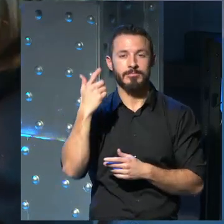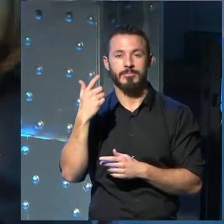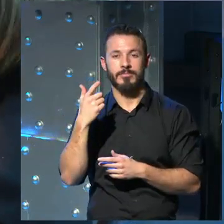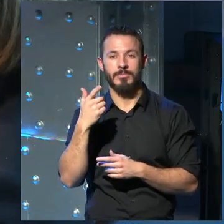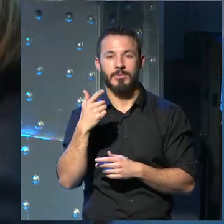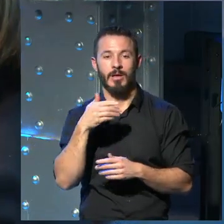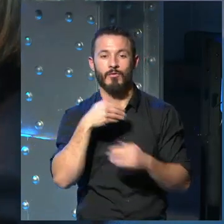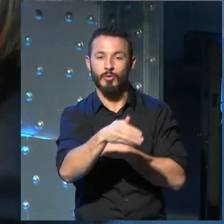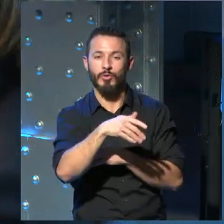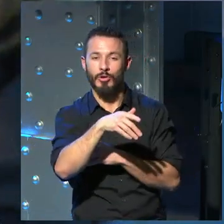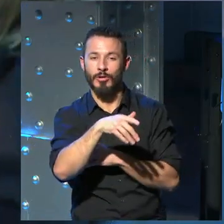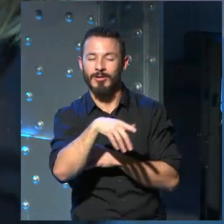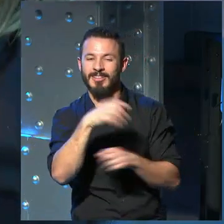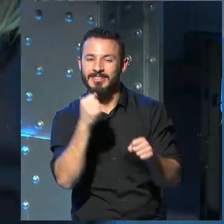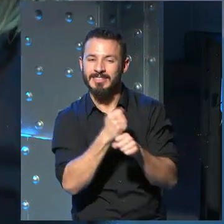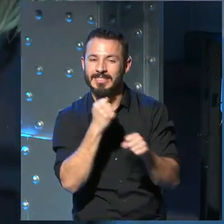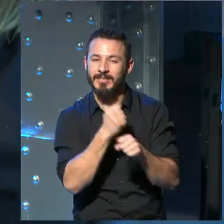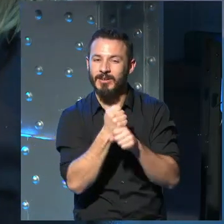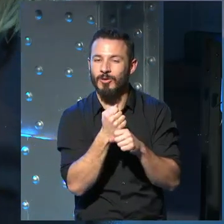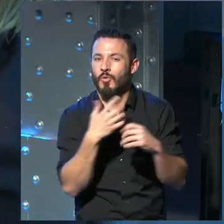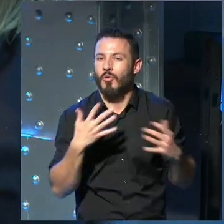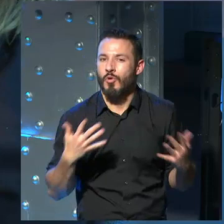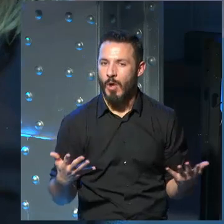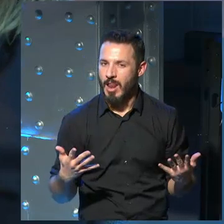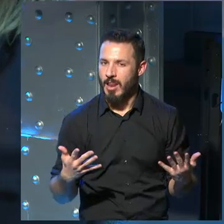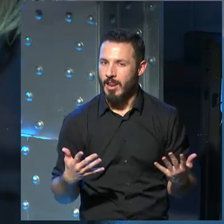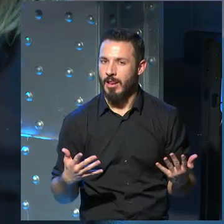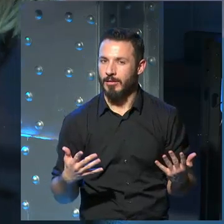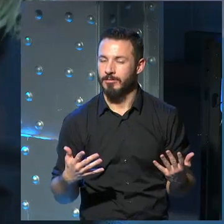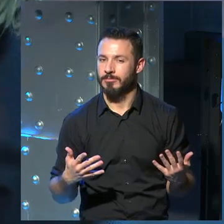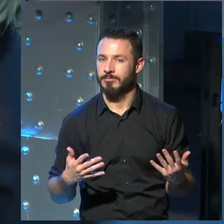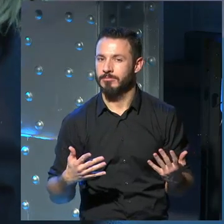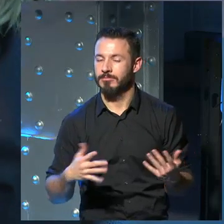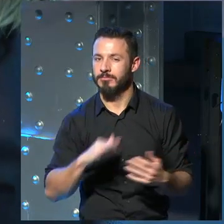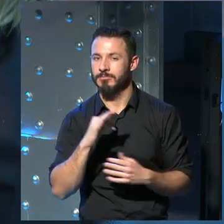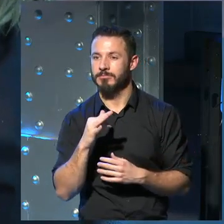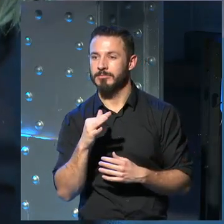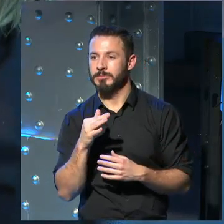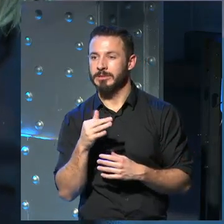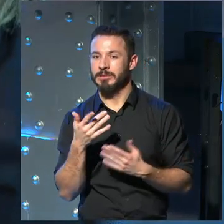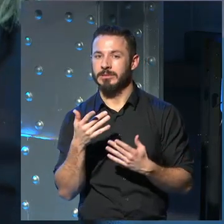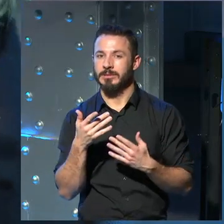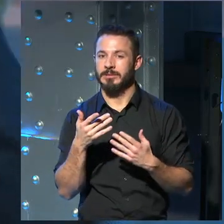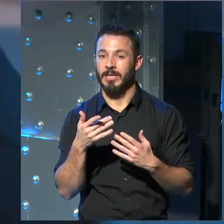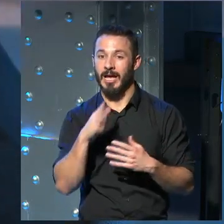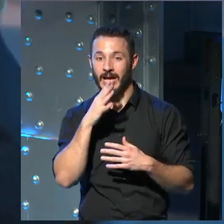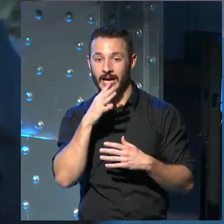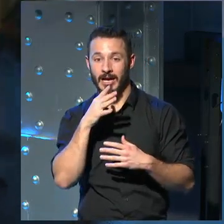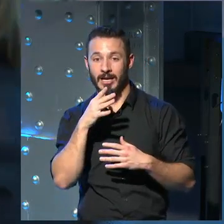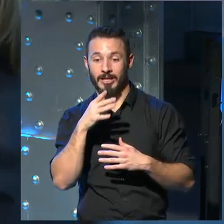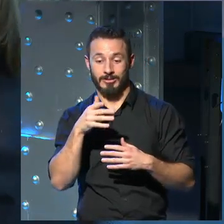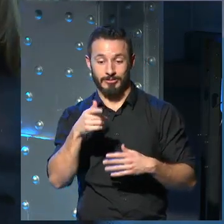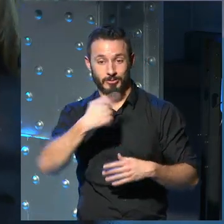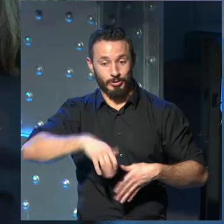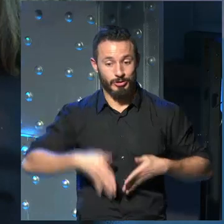esas profesiones del futuro, ¿no? Y qué tipo de carreras tienen que estudiar